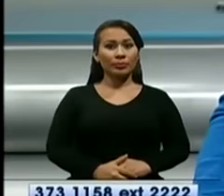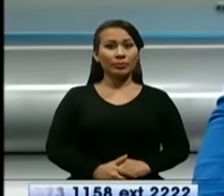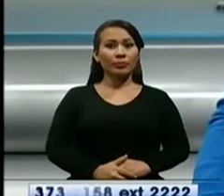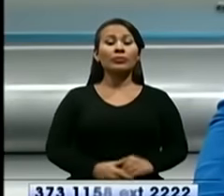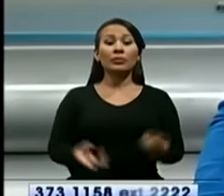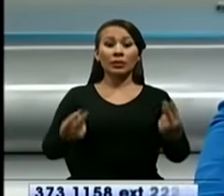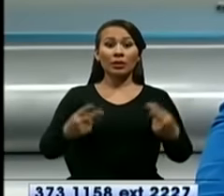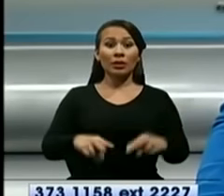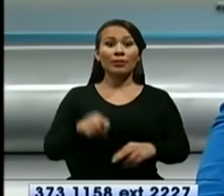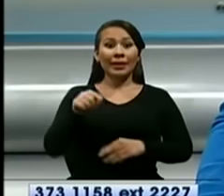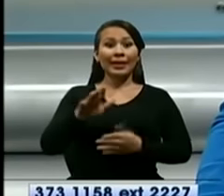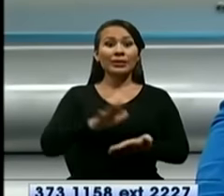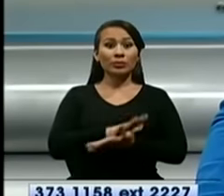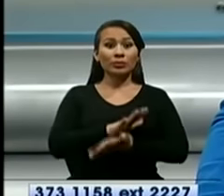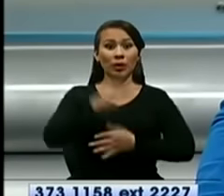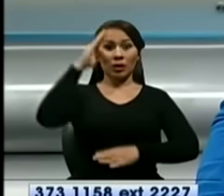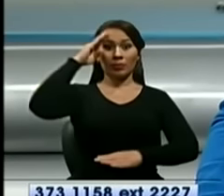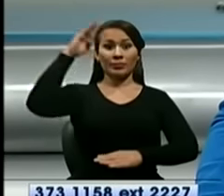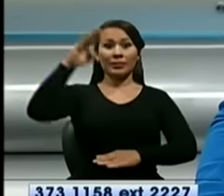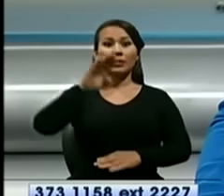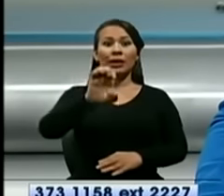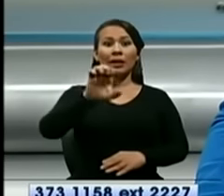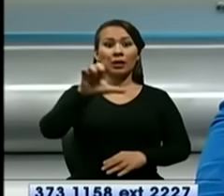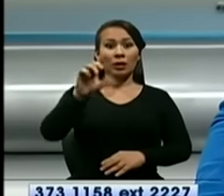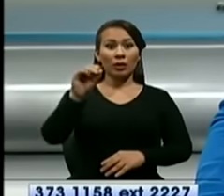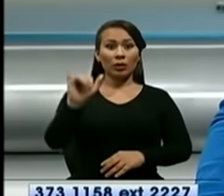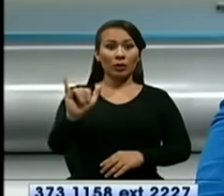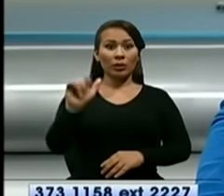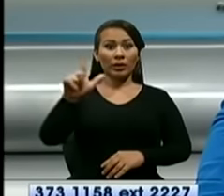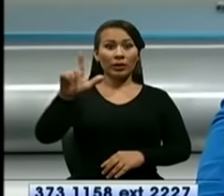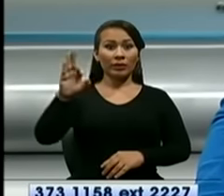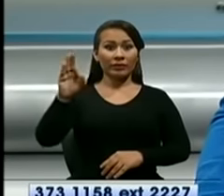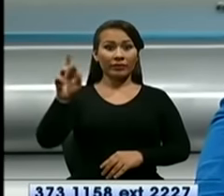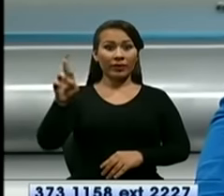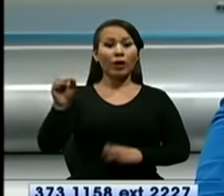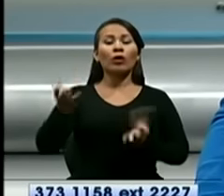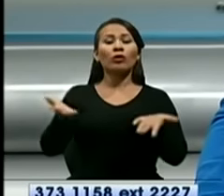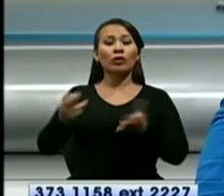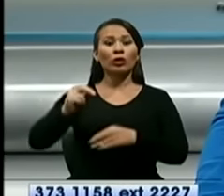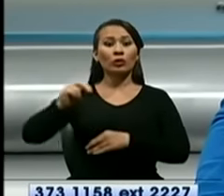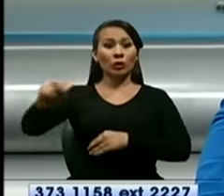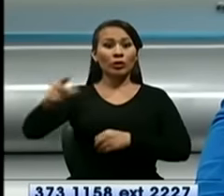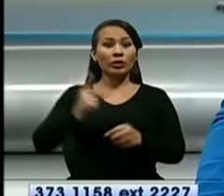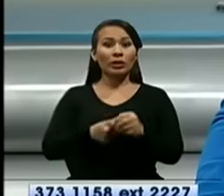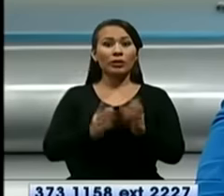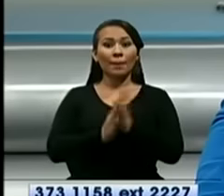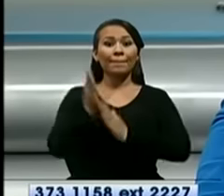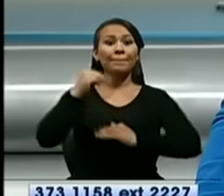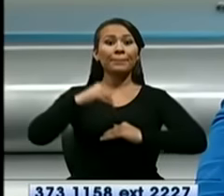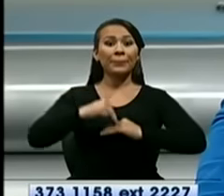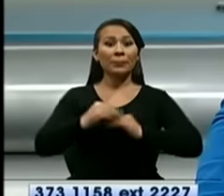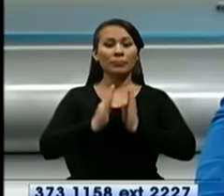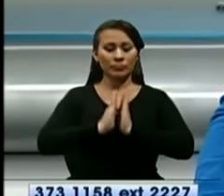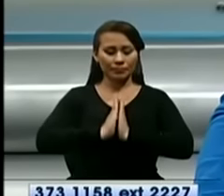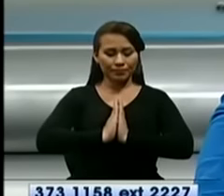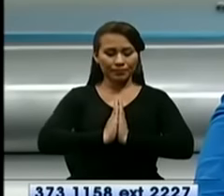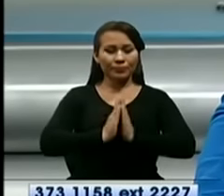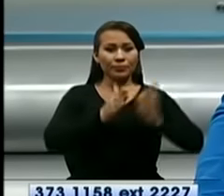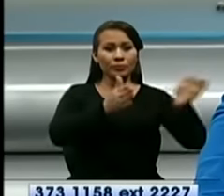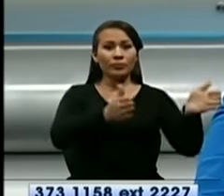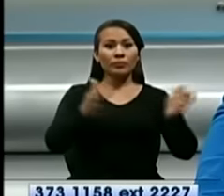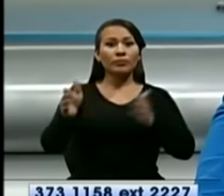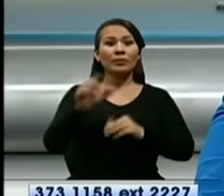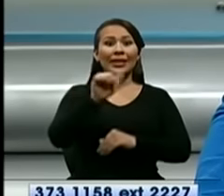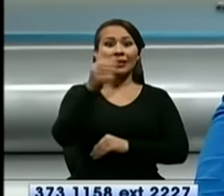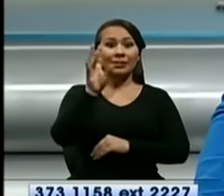Mientras tanto, en la Escuela Militar Eloy Alfaro, en Parcayacu, al norte de Quito, se llevó a cabo la misa de cuerpo presente de 17 de los